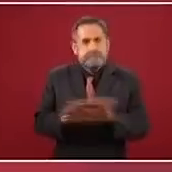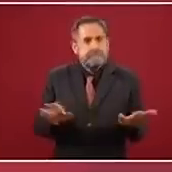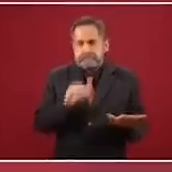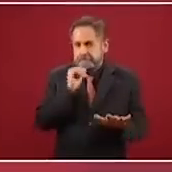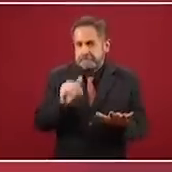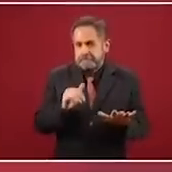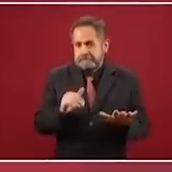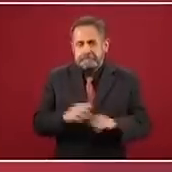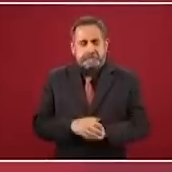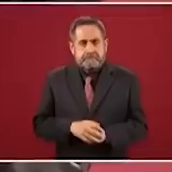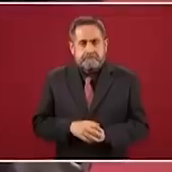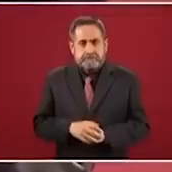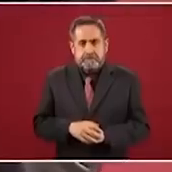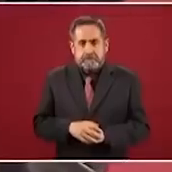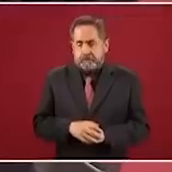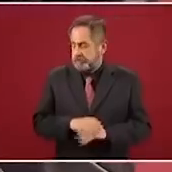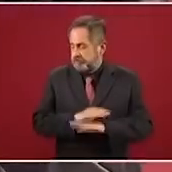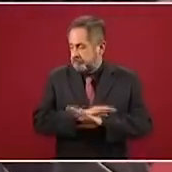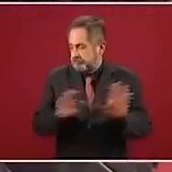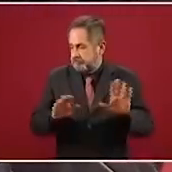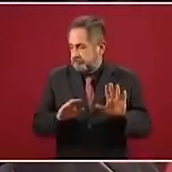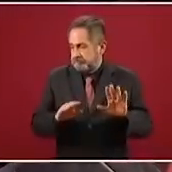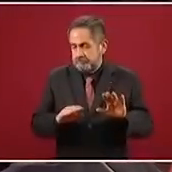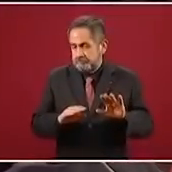Entonces, no hay